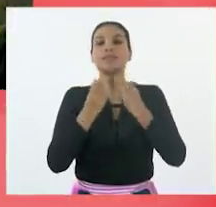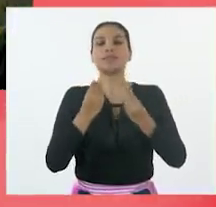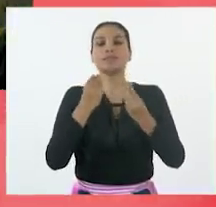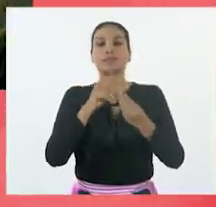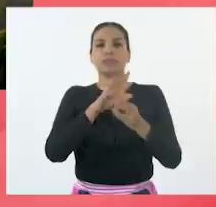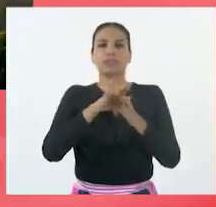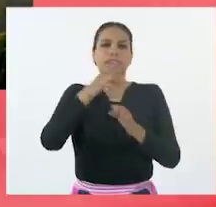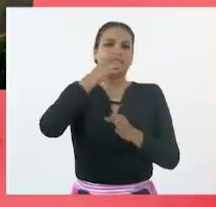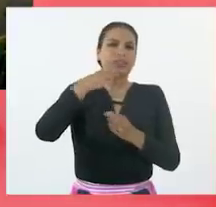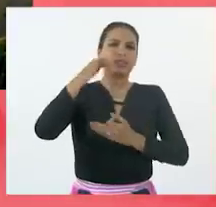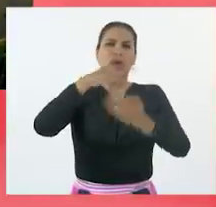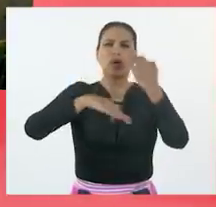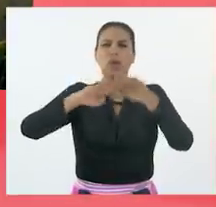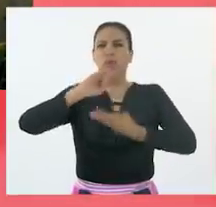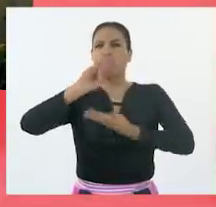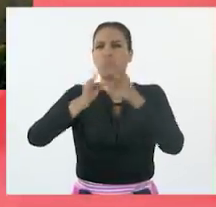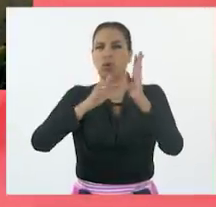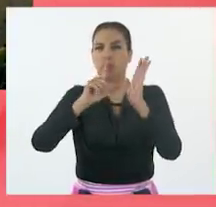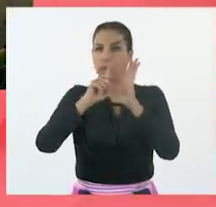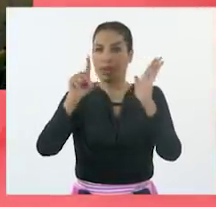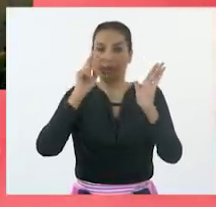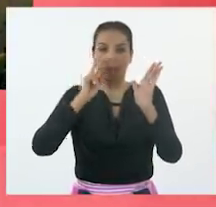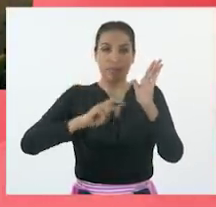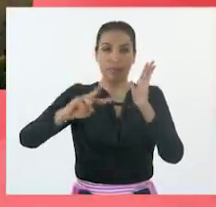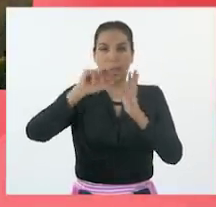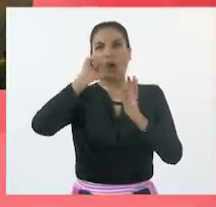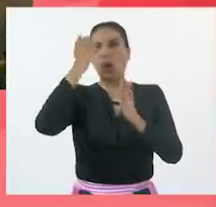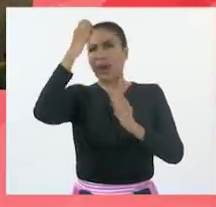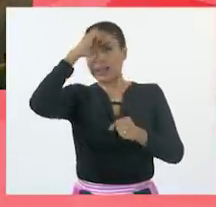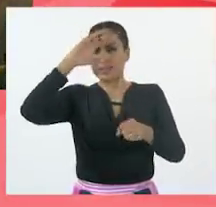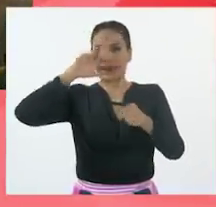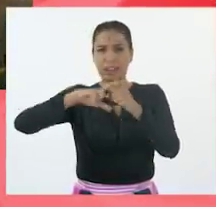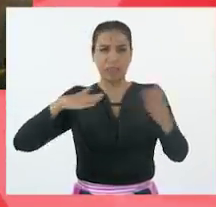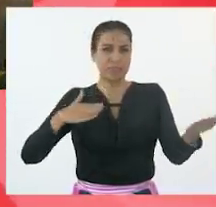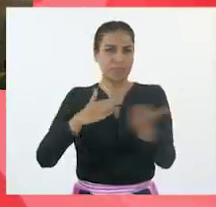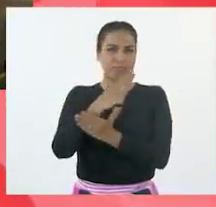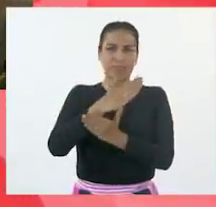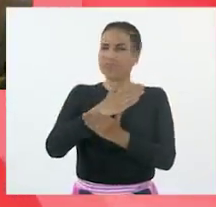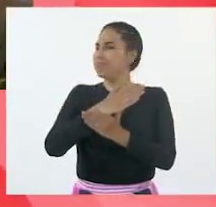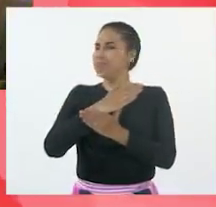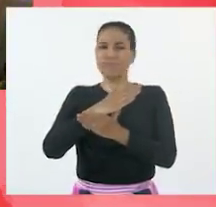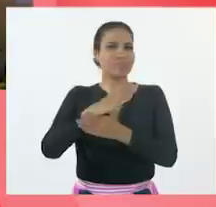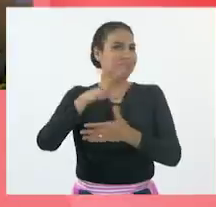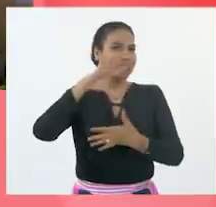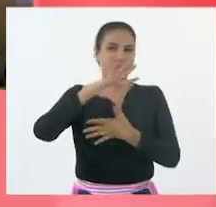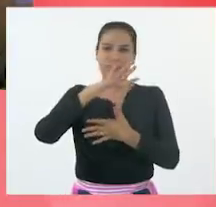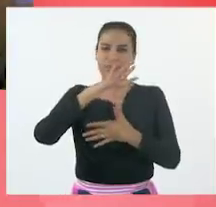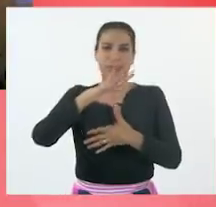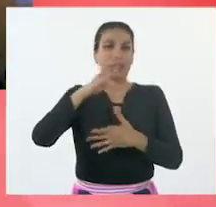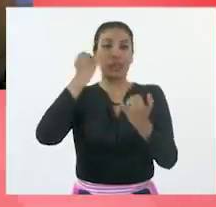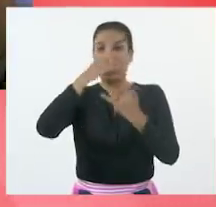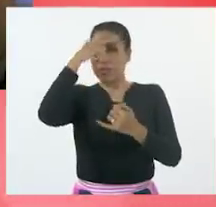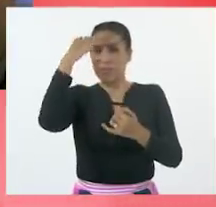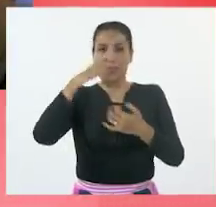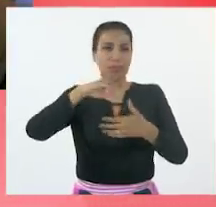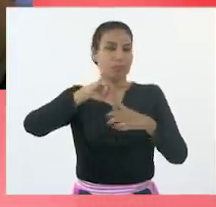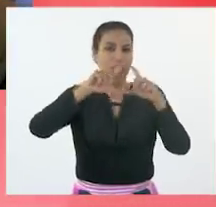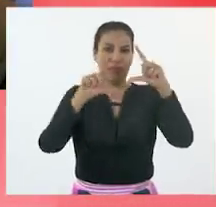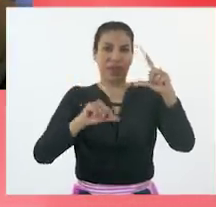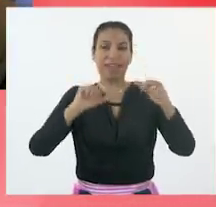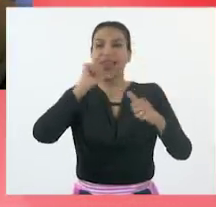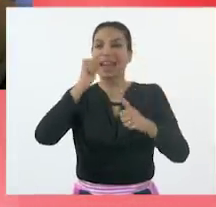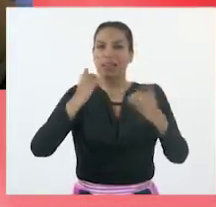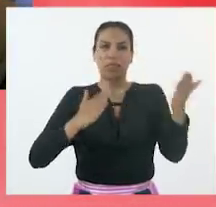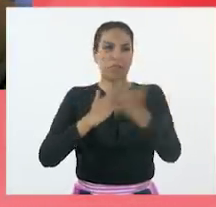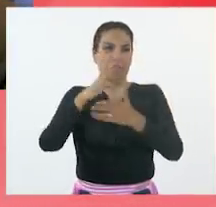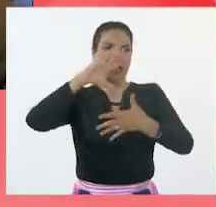una lección al mundo de que ninguna potencia extranjera iba a volver a entrar a América, ni siquiera a México, a América.